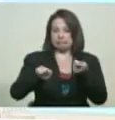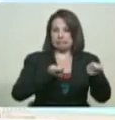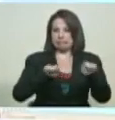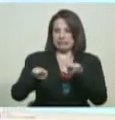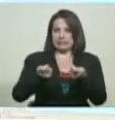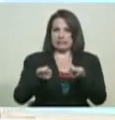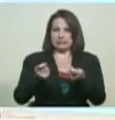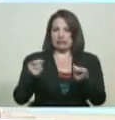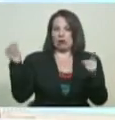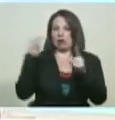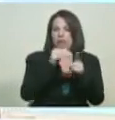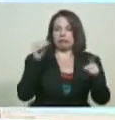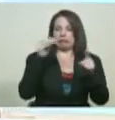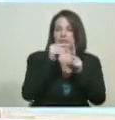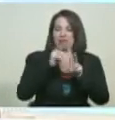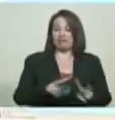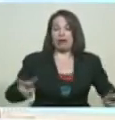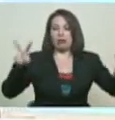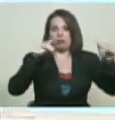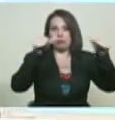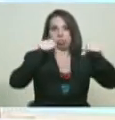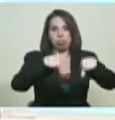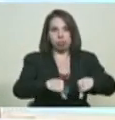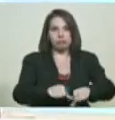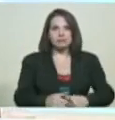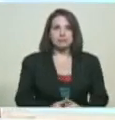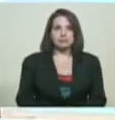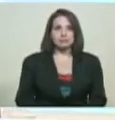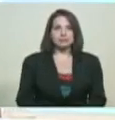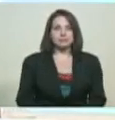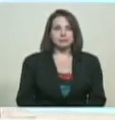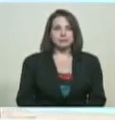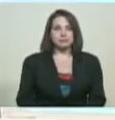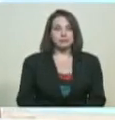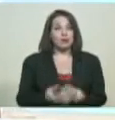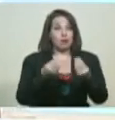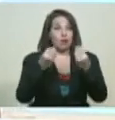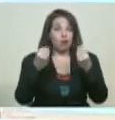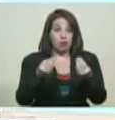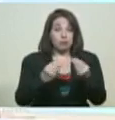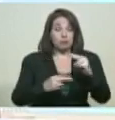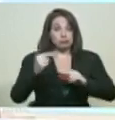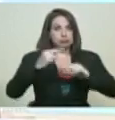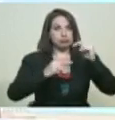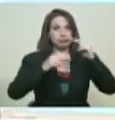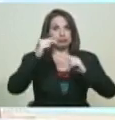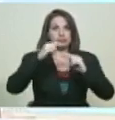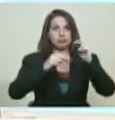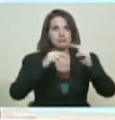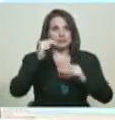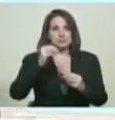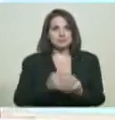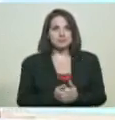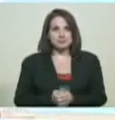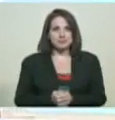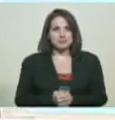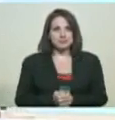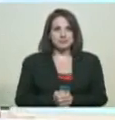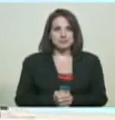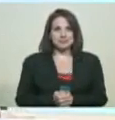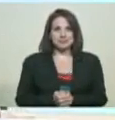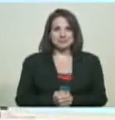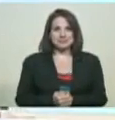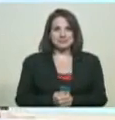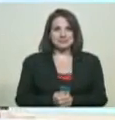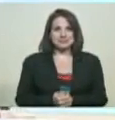antivalores para que emerja y se consolide en su construcción las grandes revoluciones que la